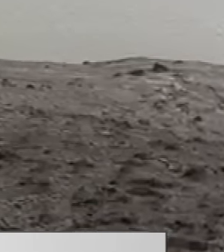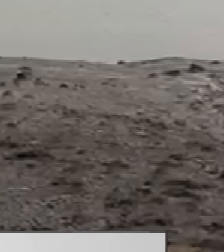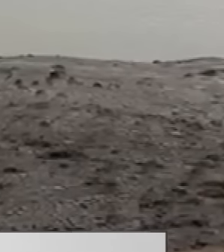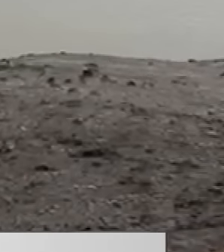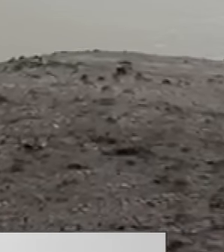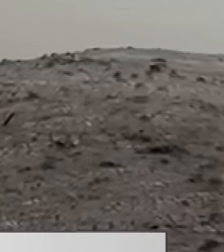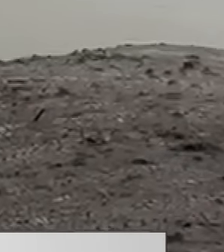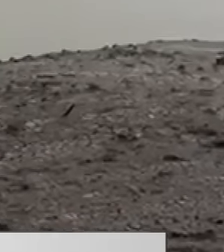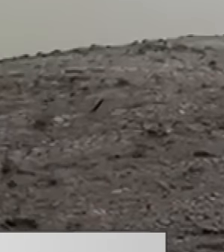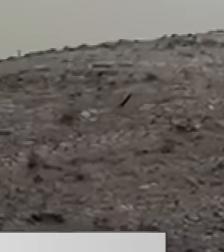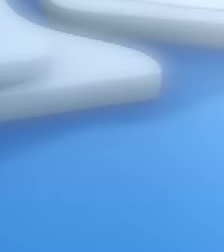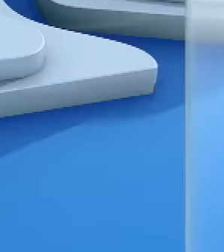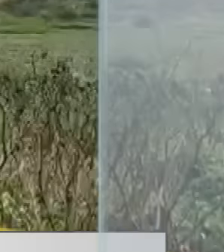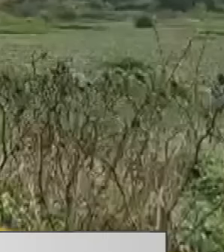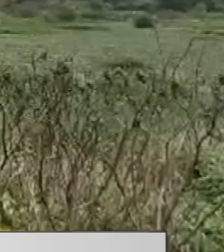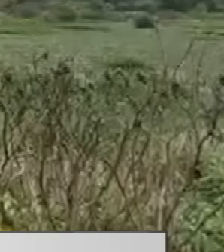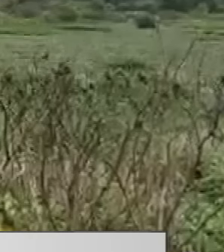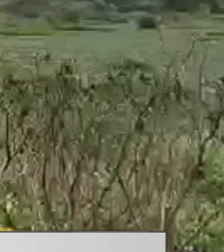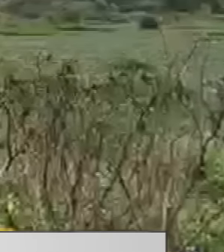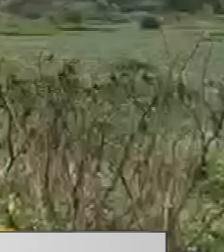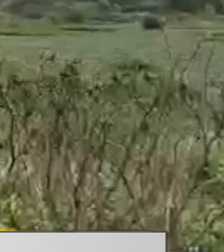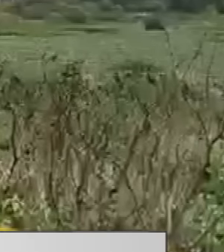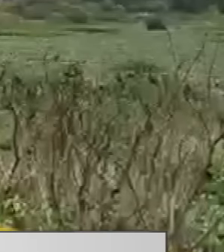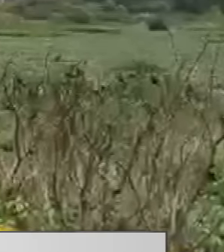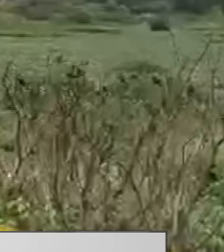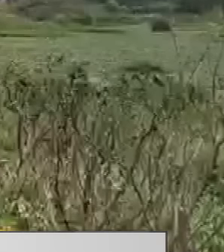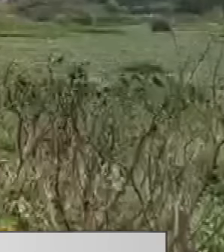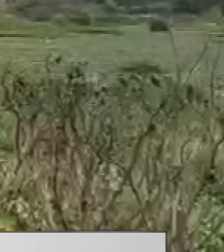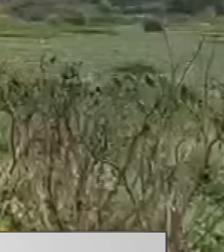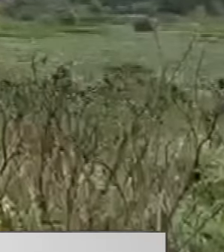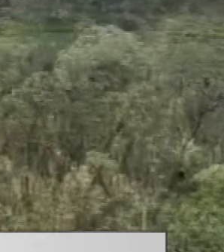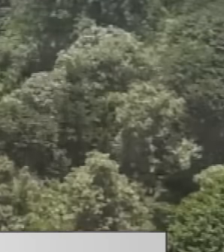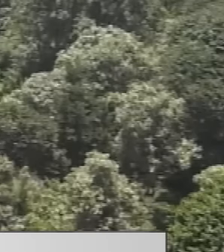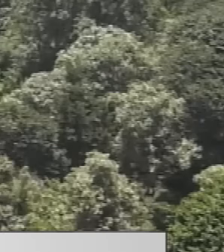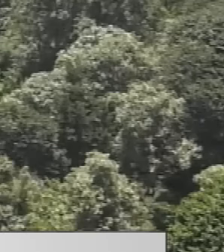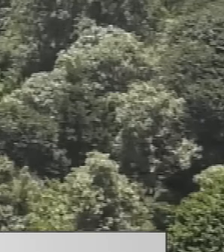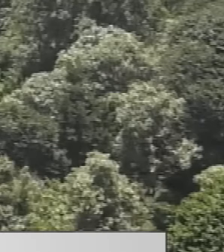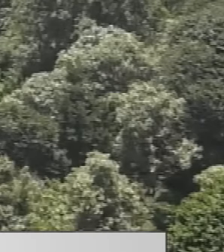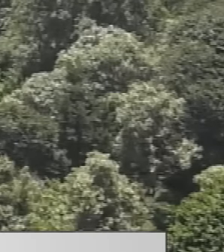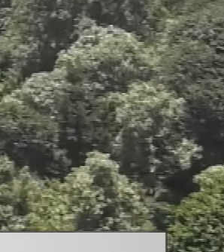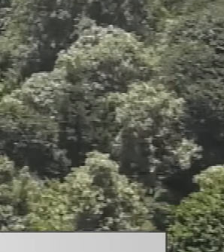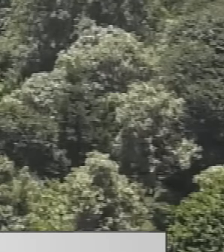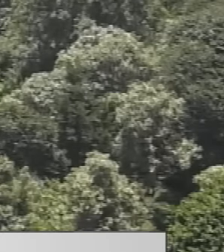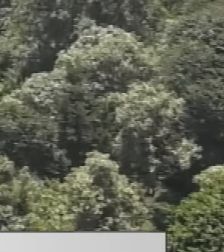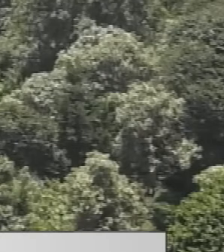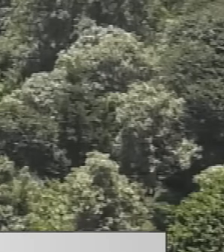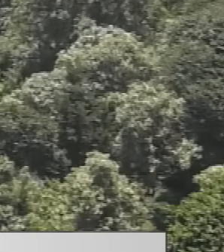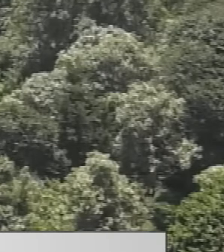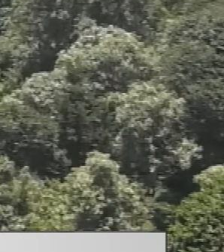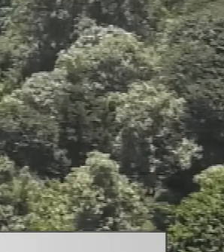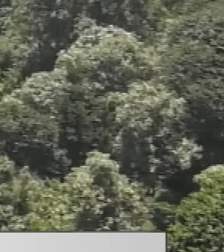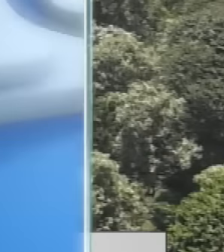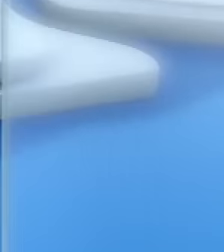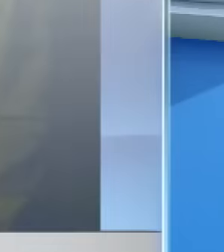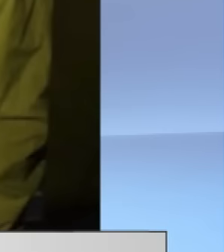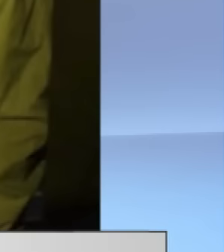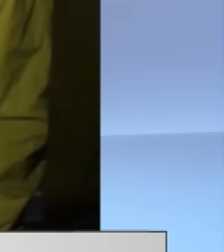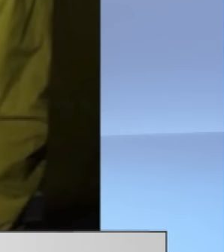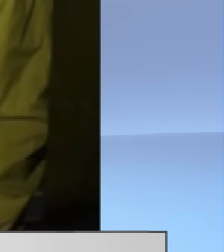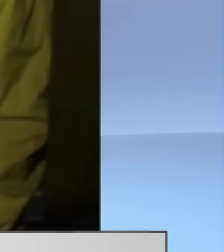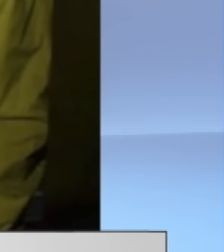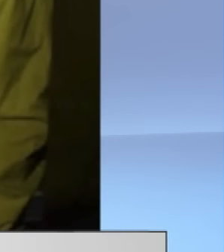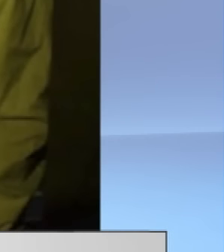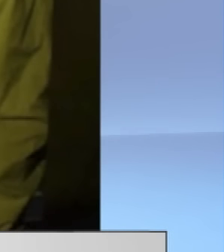séptimo día consecutivo hallan cuerpos de una mujer y un niño en dos humedales diferentes en Bogotá